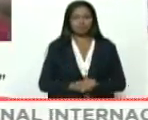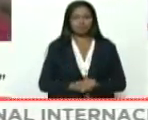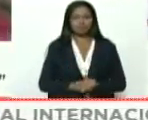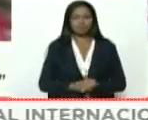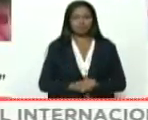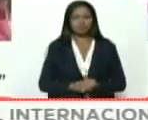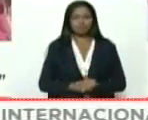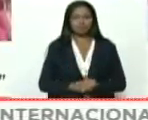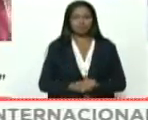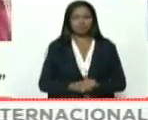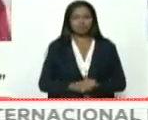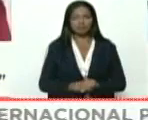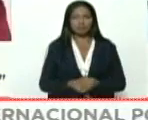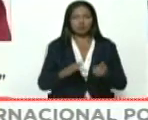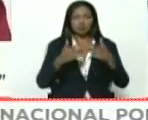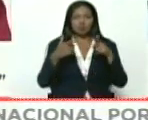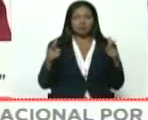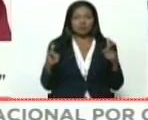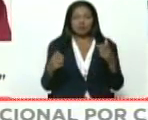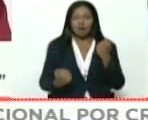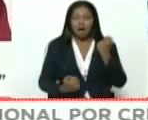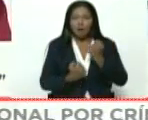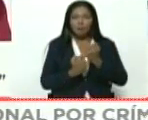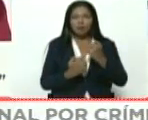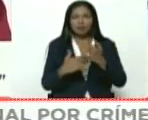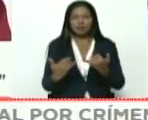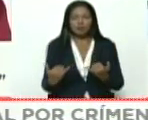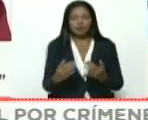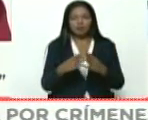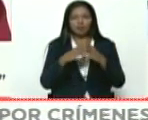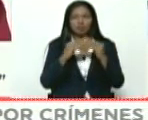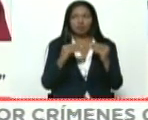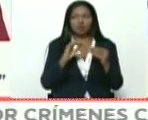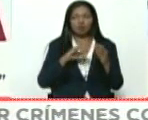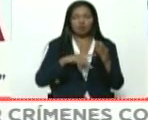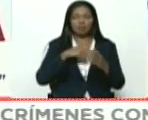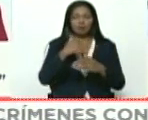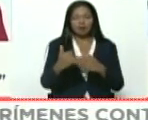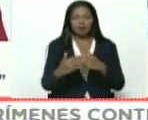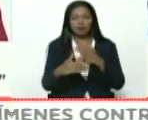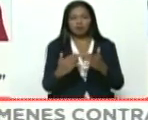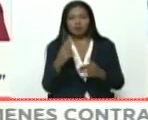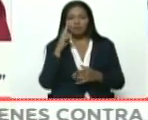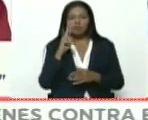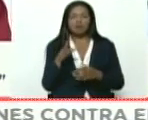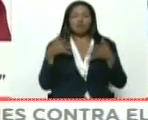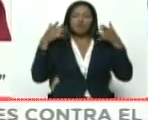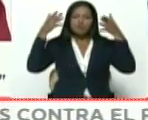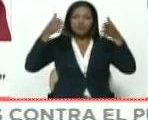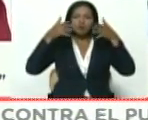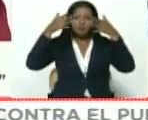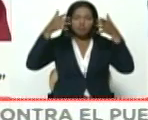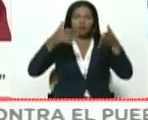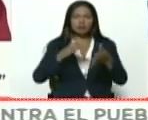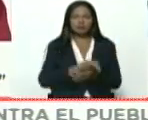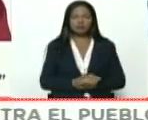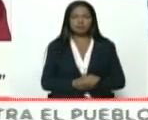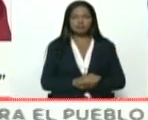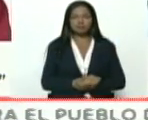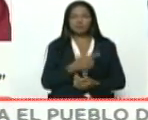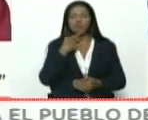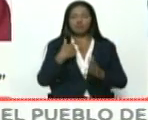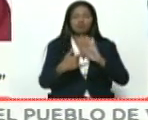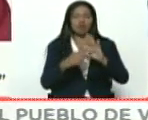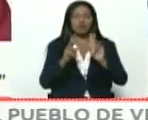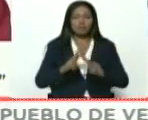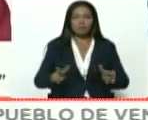pleno y amplio respaldo para todos los planes que tienen que ver con formar, con transmitir valores,